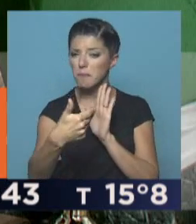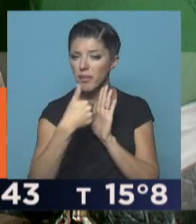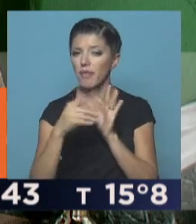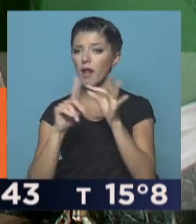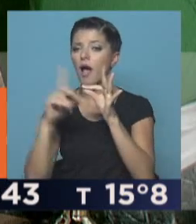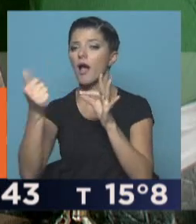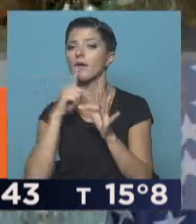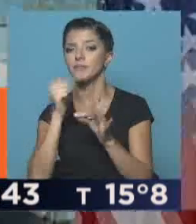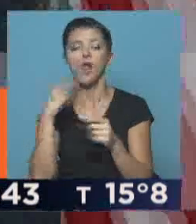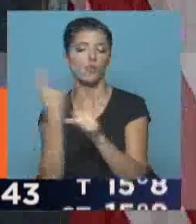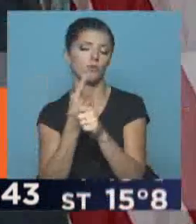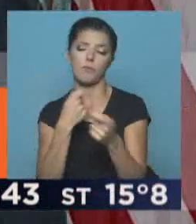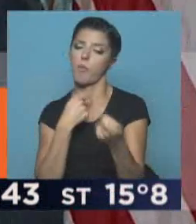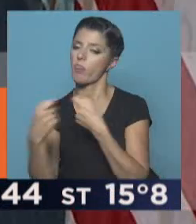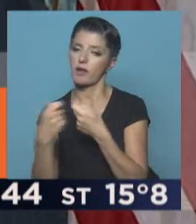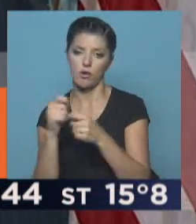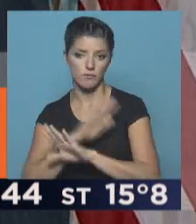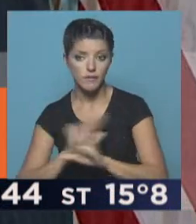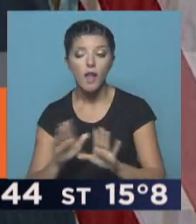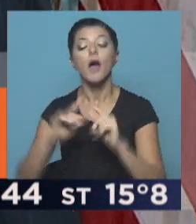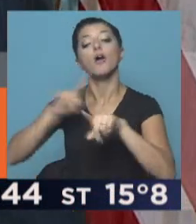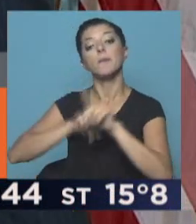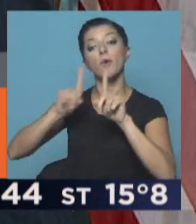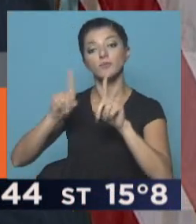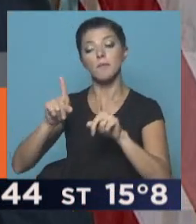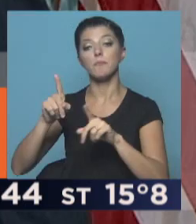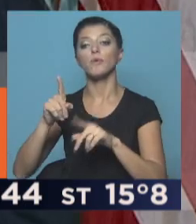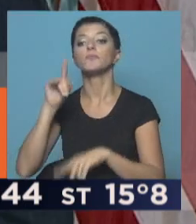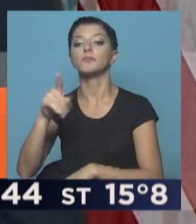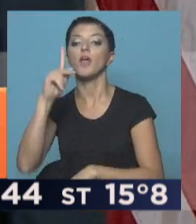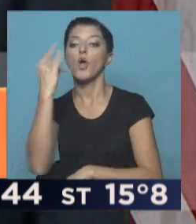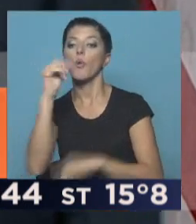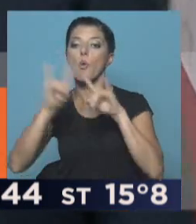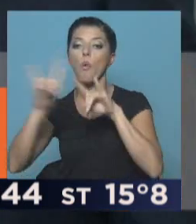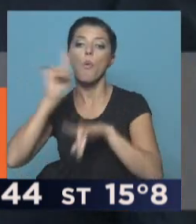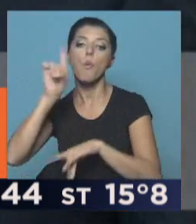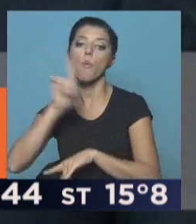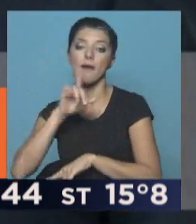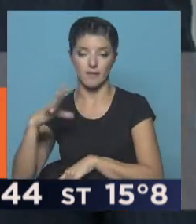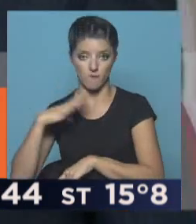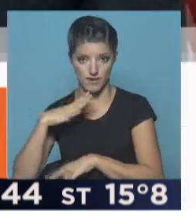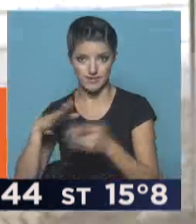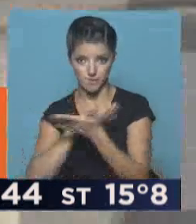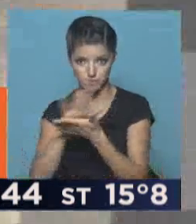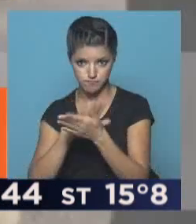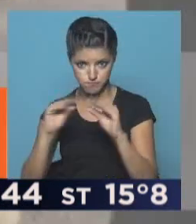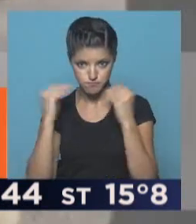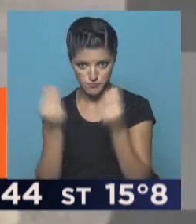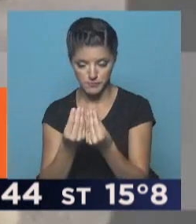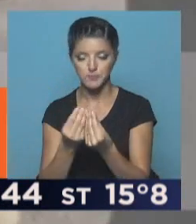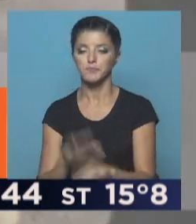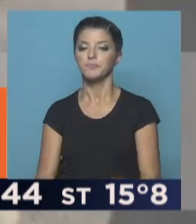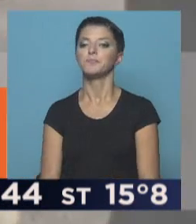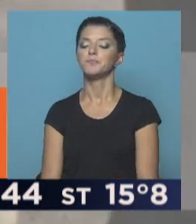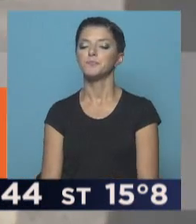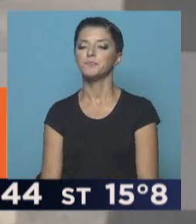no son negociables, mientras que la mediación auspiciada por Kuwait todavía no mostró resultados satisfactorios. La compra